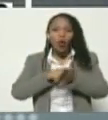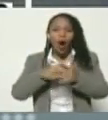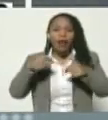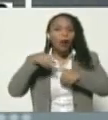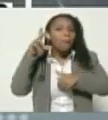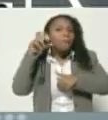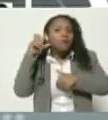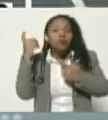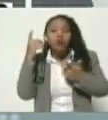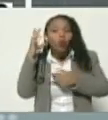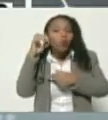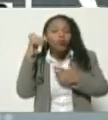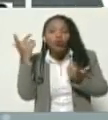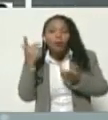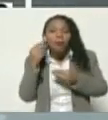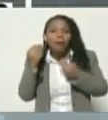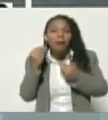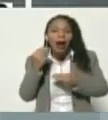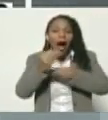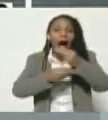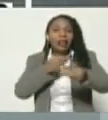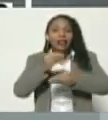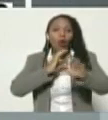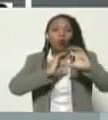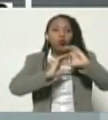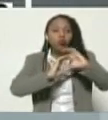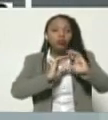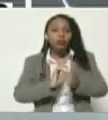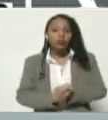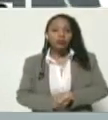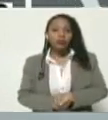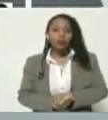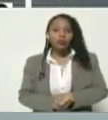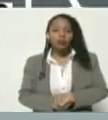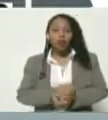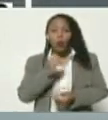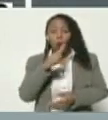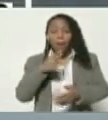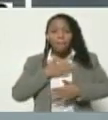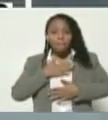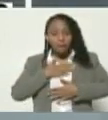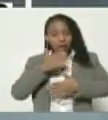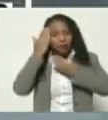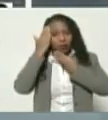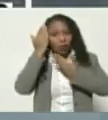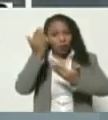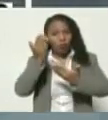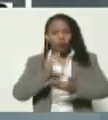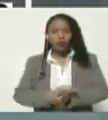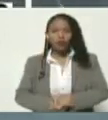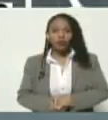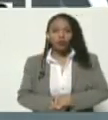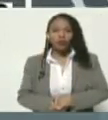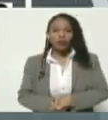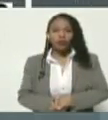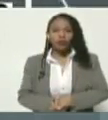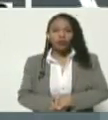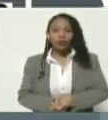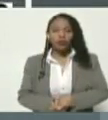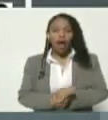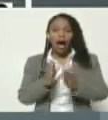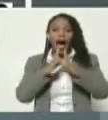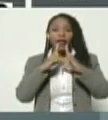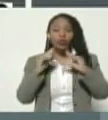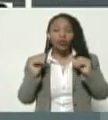deberían tratar de hacer retorno para poder hacerlo conversadito. Bueno, mi saludo a todo